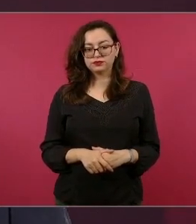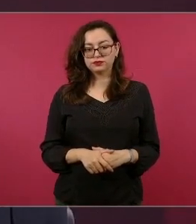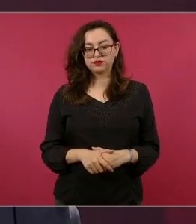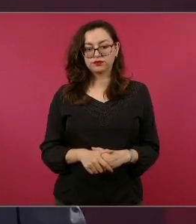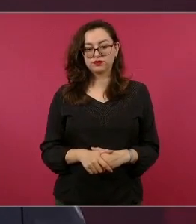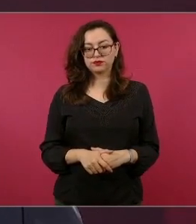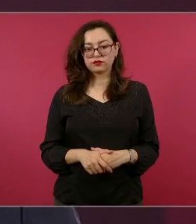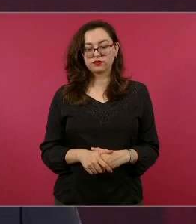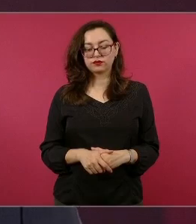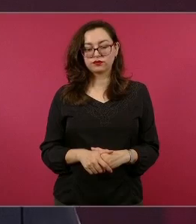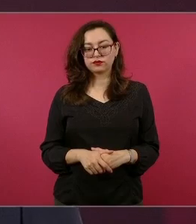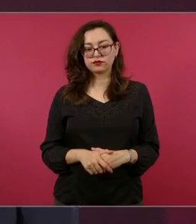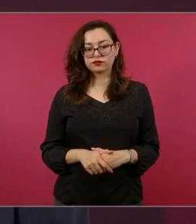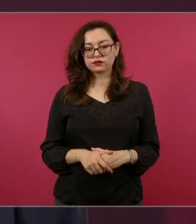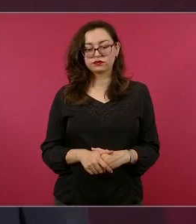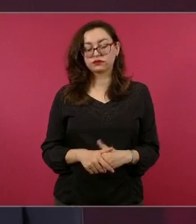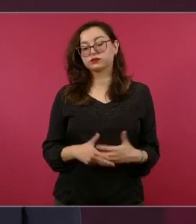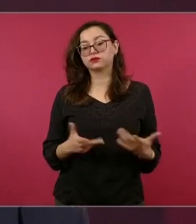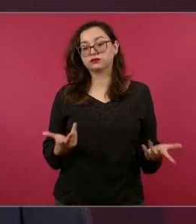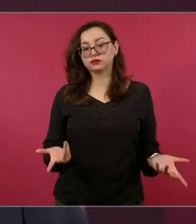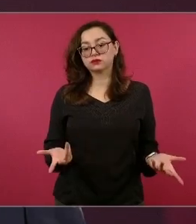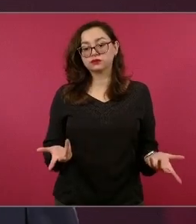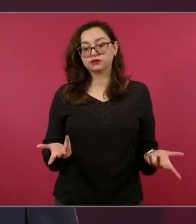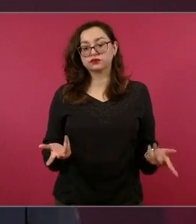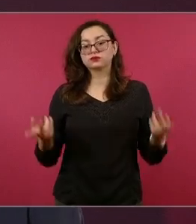Para que la gente